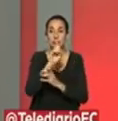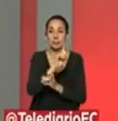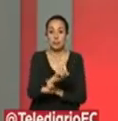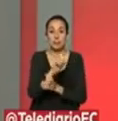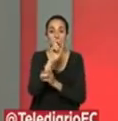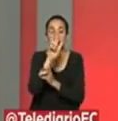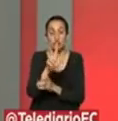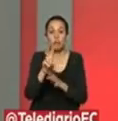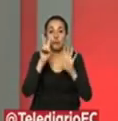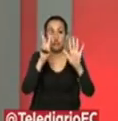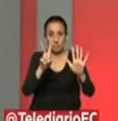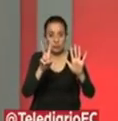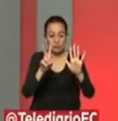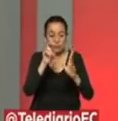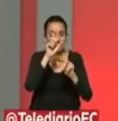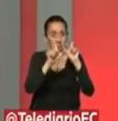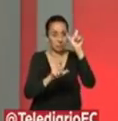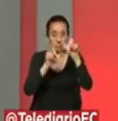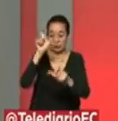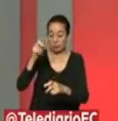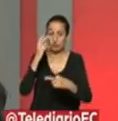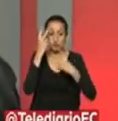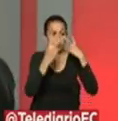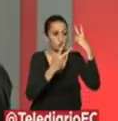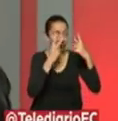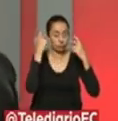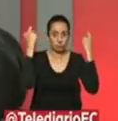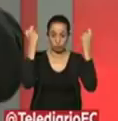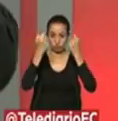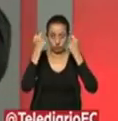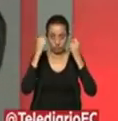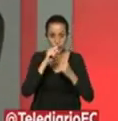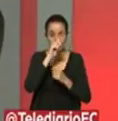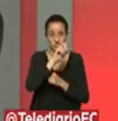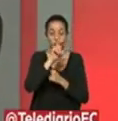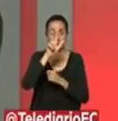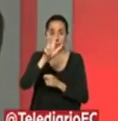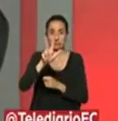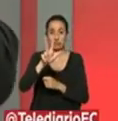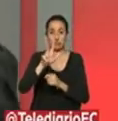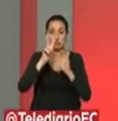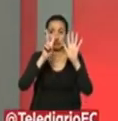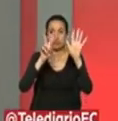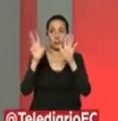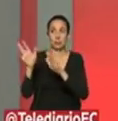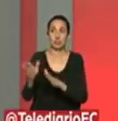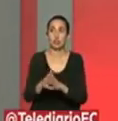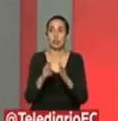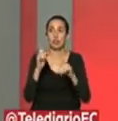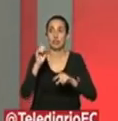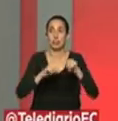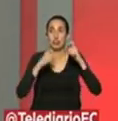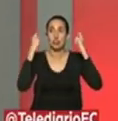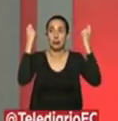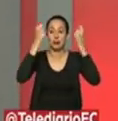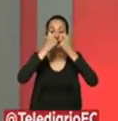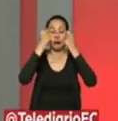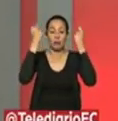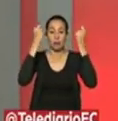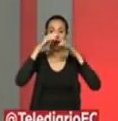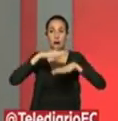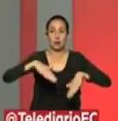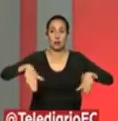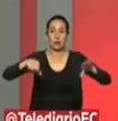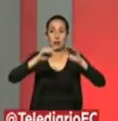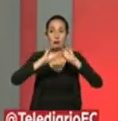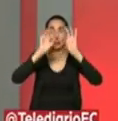137 recorrimos el país entero en campaña. Y los 137 hicimos ofertas de campaña. Esas ofertas